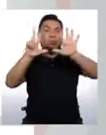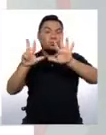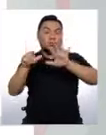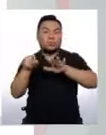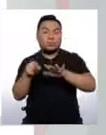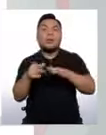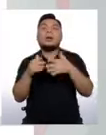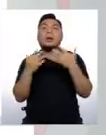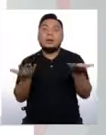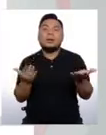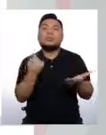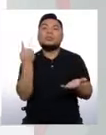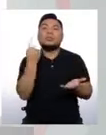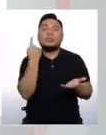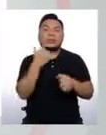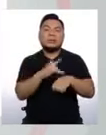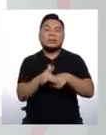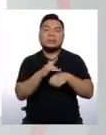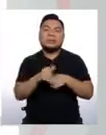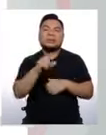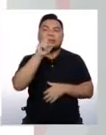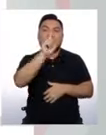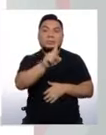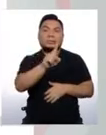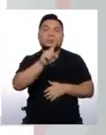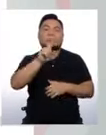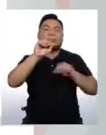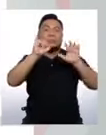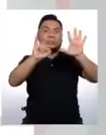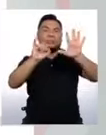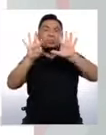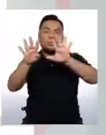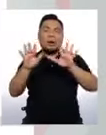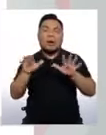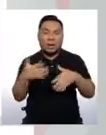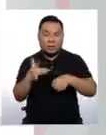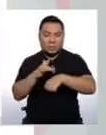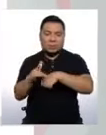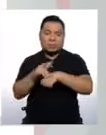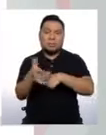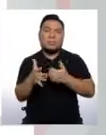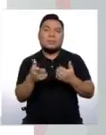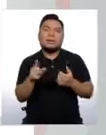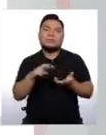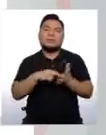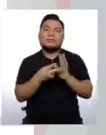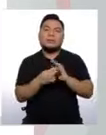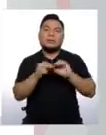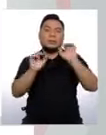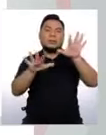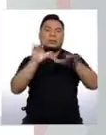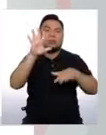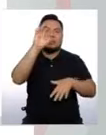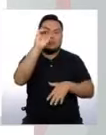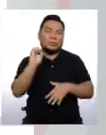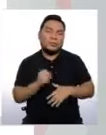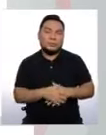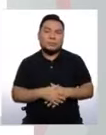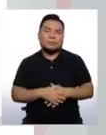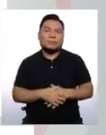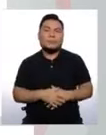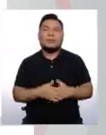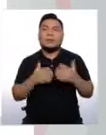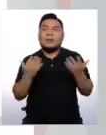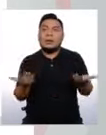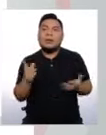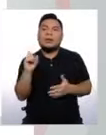tenemos sólo 169 disponibles que es más o menos el 15 por ciento entonces